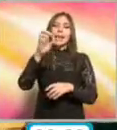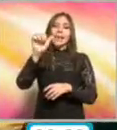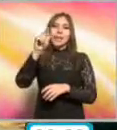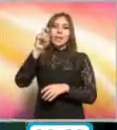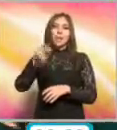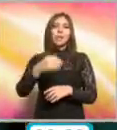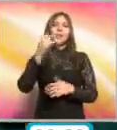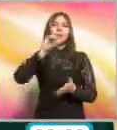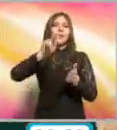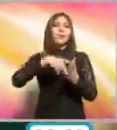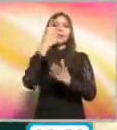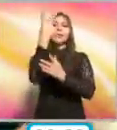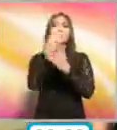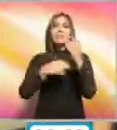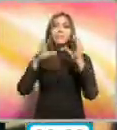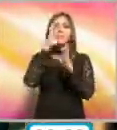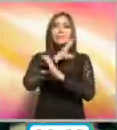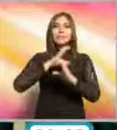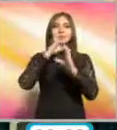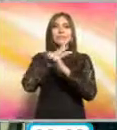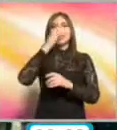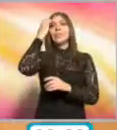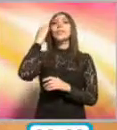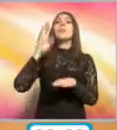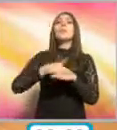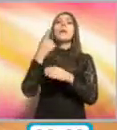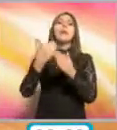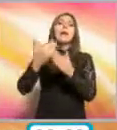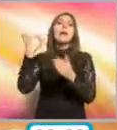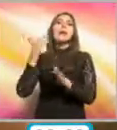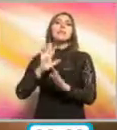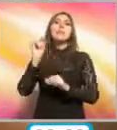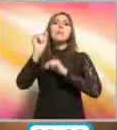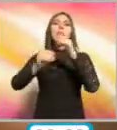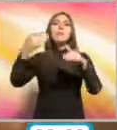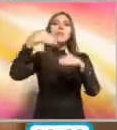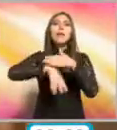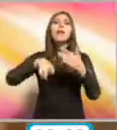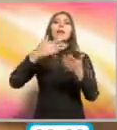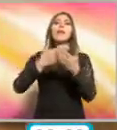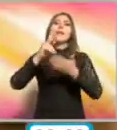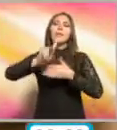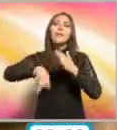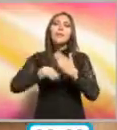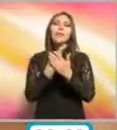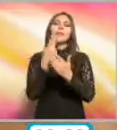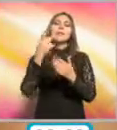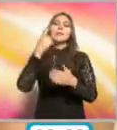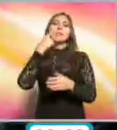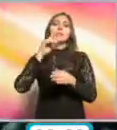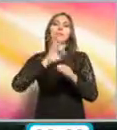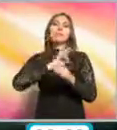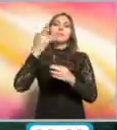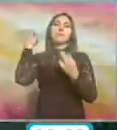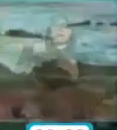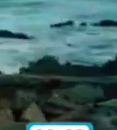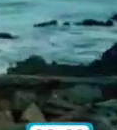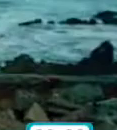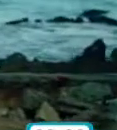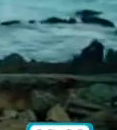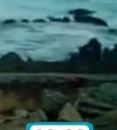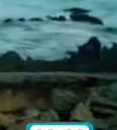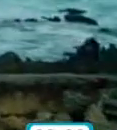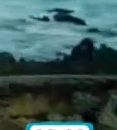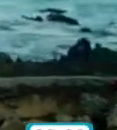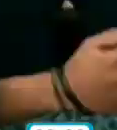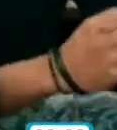carrera porque musicalmente hablando estaban muertos. Escuchemos este tema que es Despacito. Solo con pensarlo se